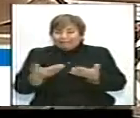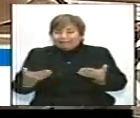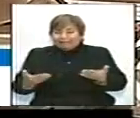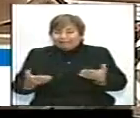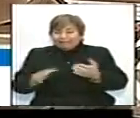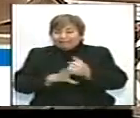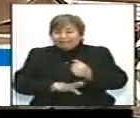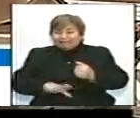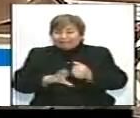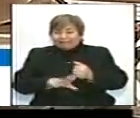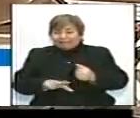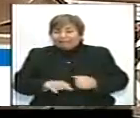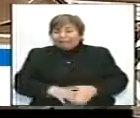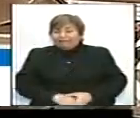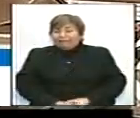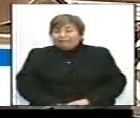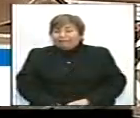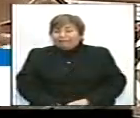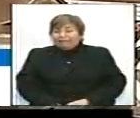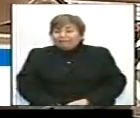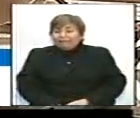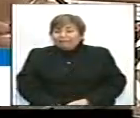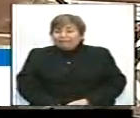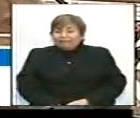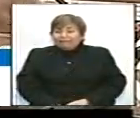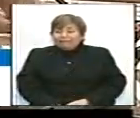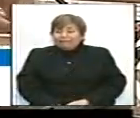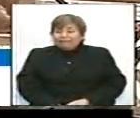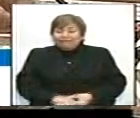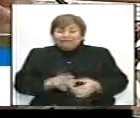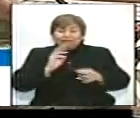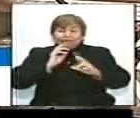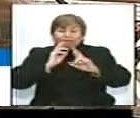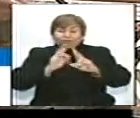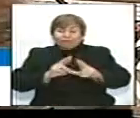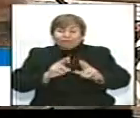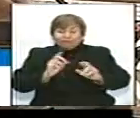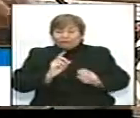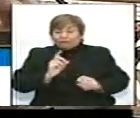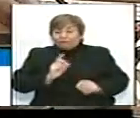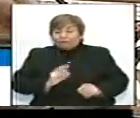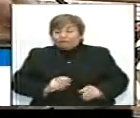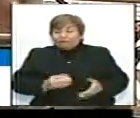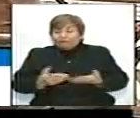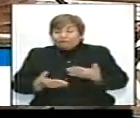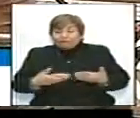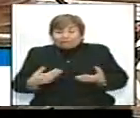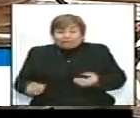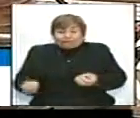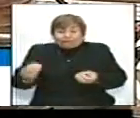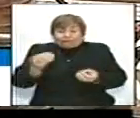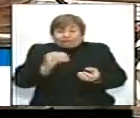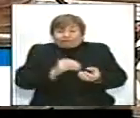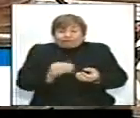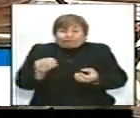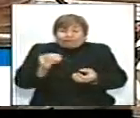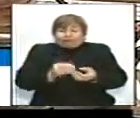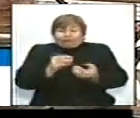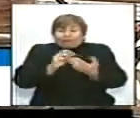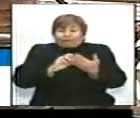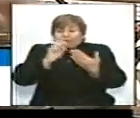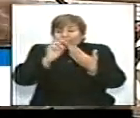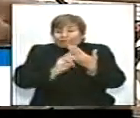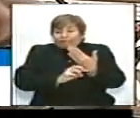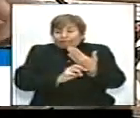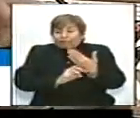servicios básicos. Había un tiempo que no había respuesta, y se ha incluido en el proyecto variar los